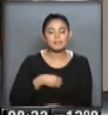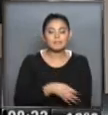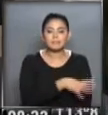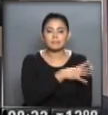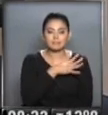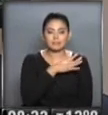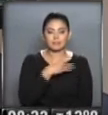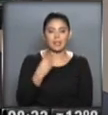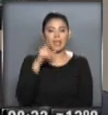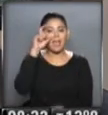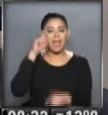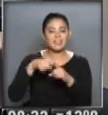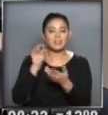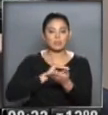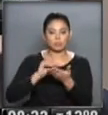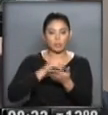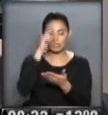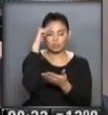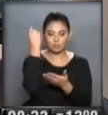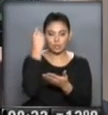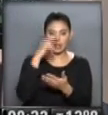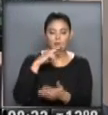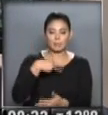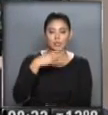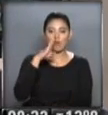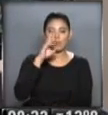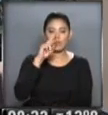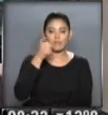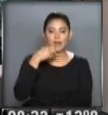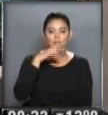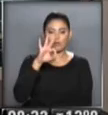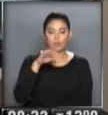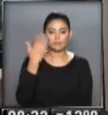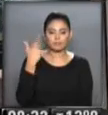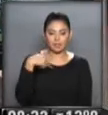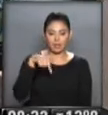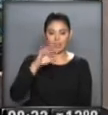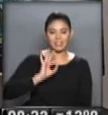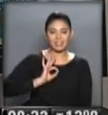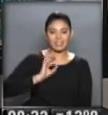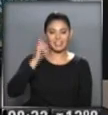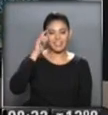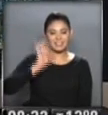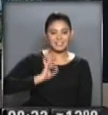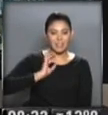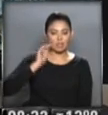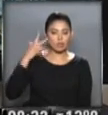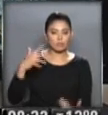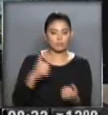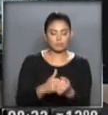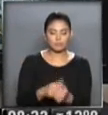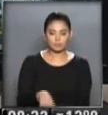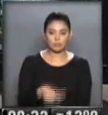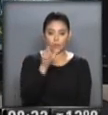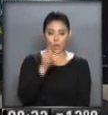al ex diputado nacional del partido socialista alfredo bravo se están cumpliendo por estos días 10 años de su fallecimiento alfredo